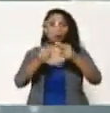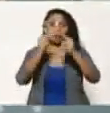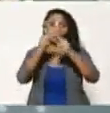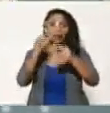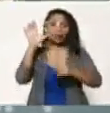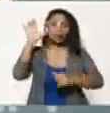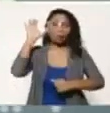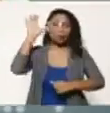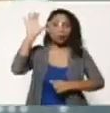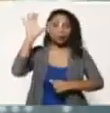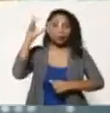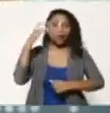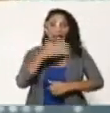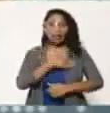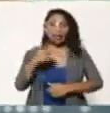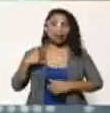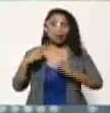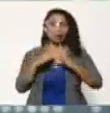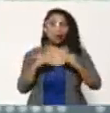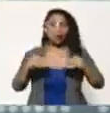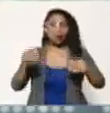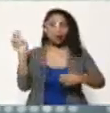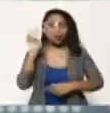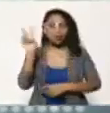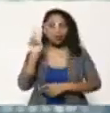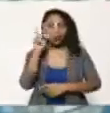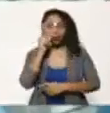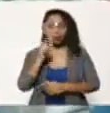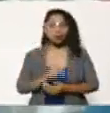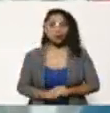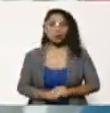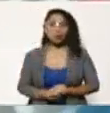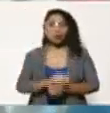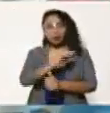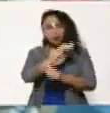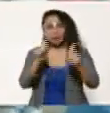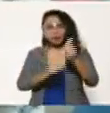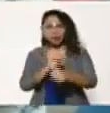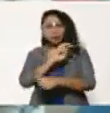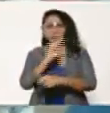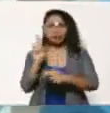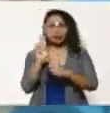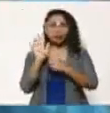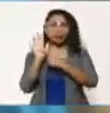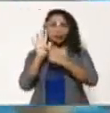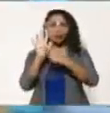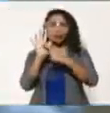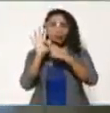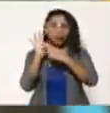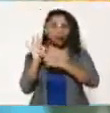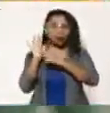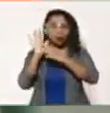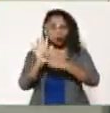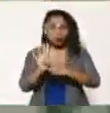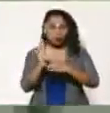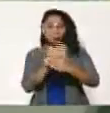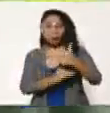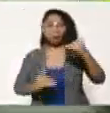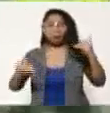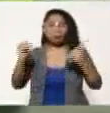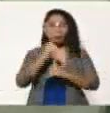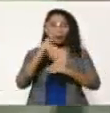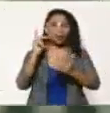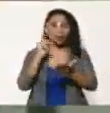país que creemos todos los venezolanos el ministro ha sido la representación más alta que ha llegado a nuestro país y es el